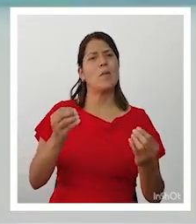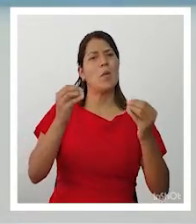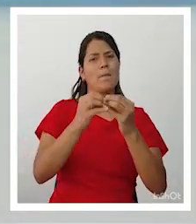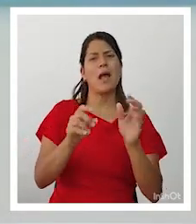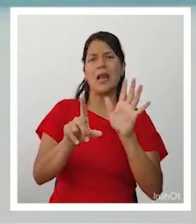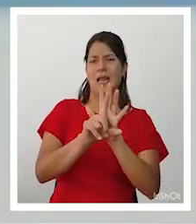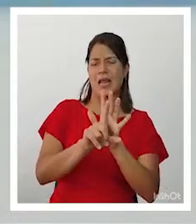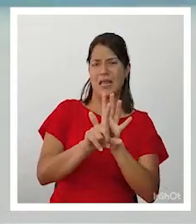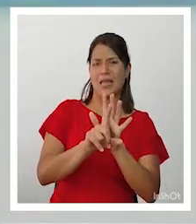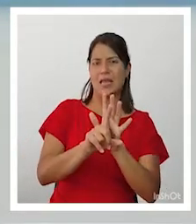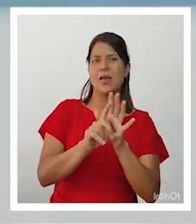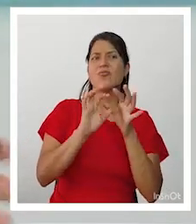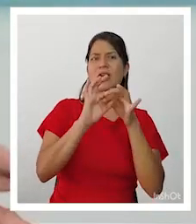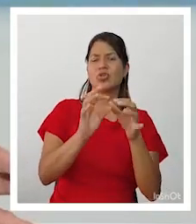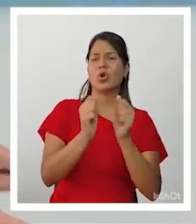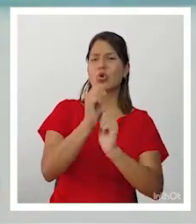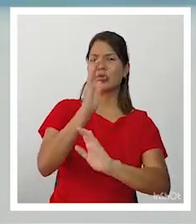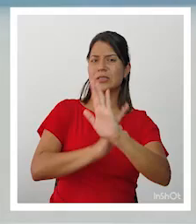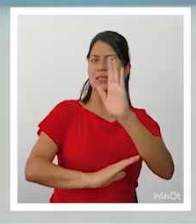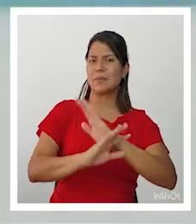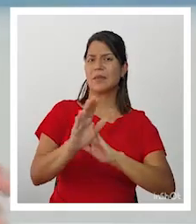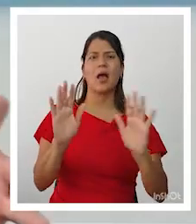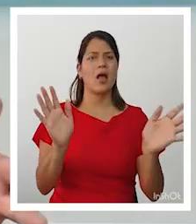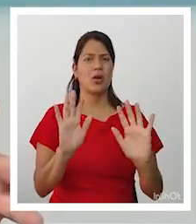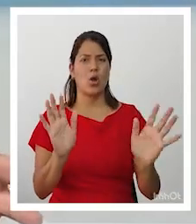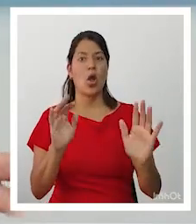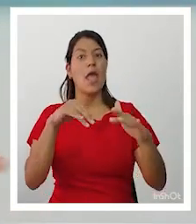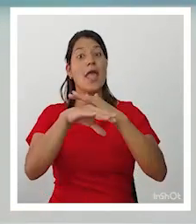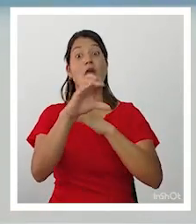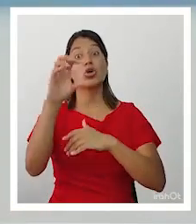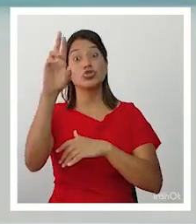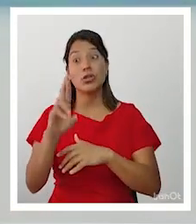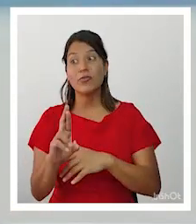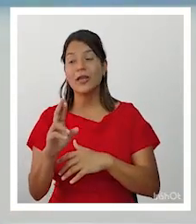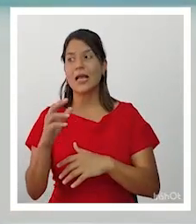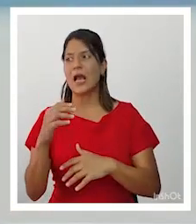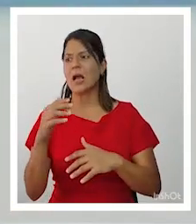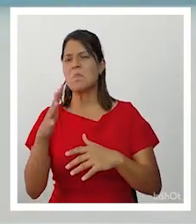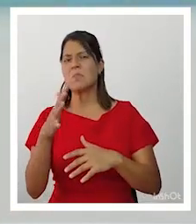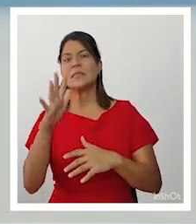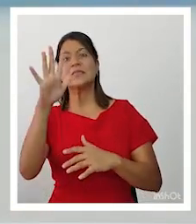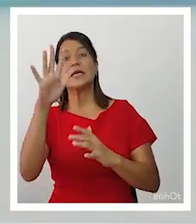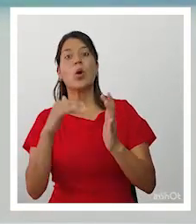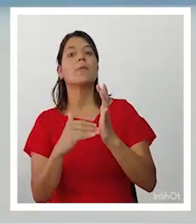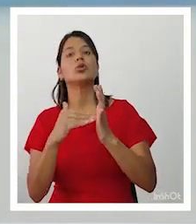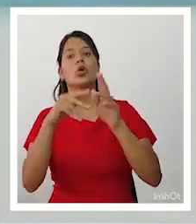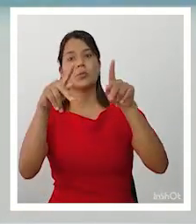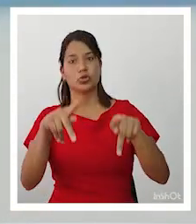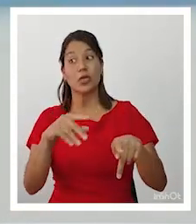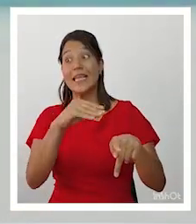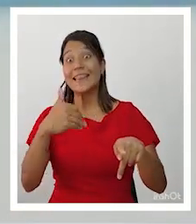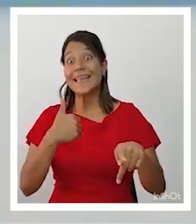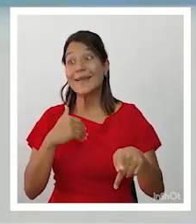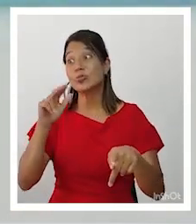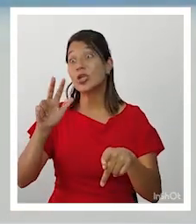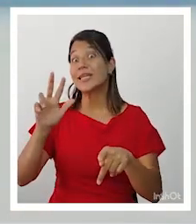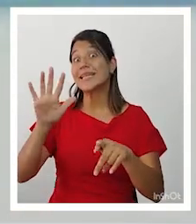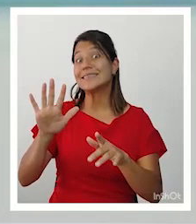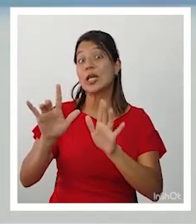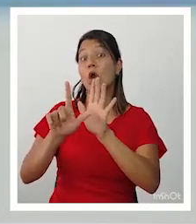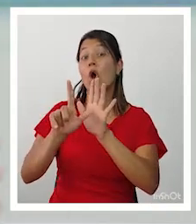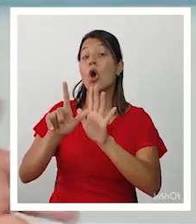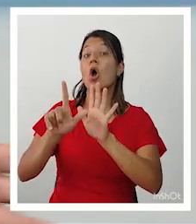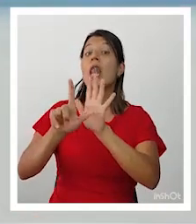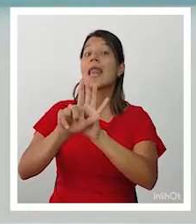torno a lo que es de discapacidad? En Costa Rica somos 5 millones de personas y tenemos más de 35 leyes en